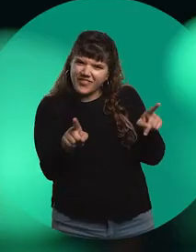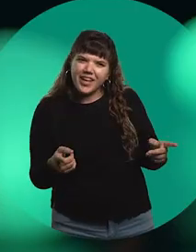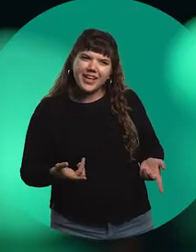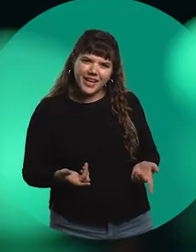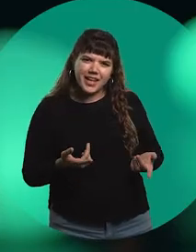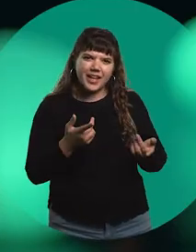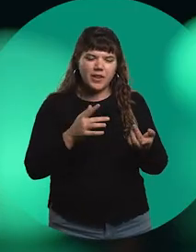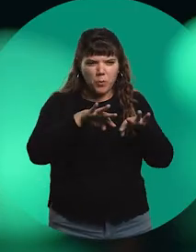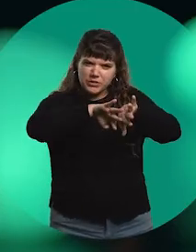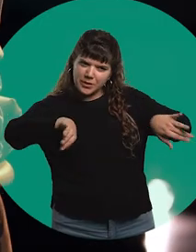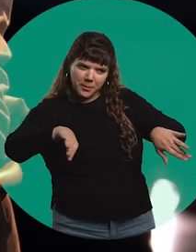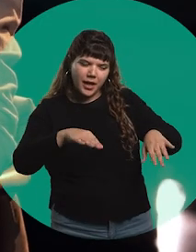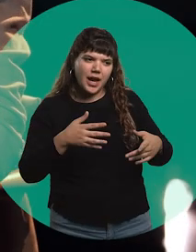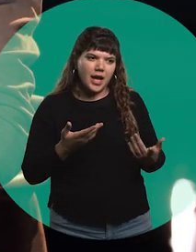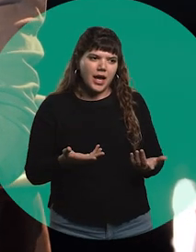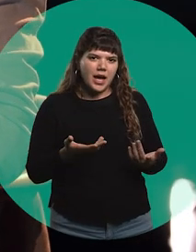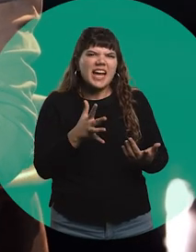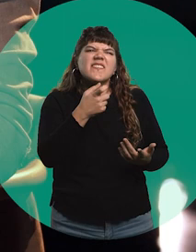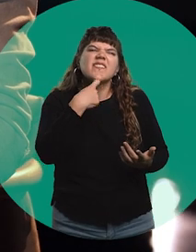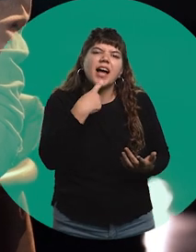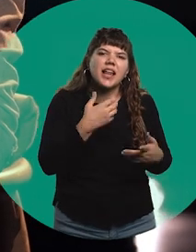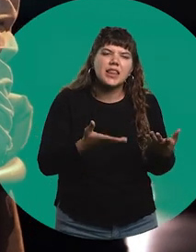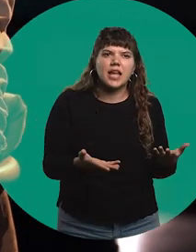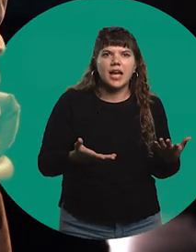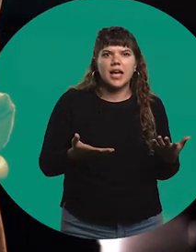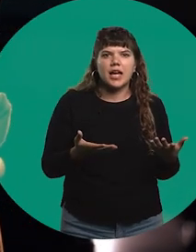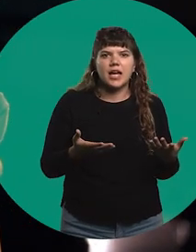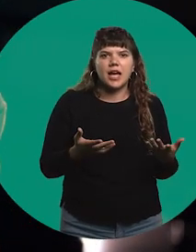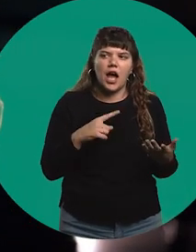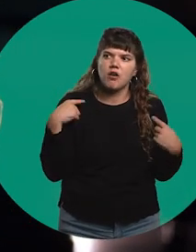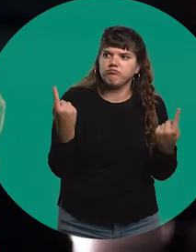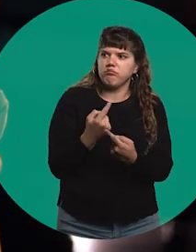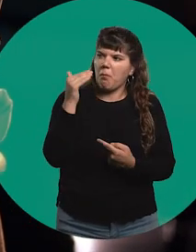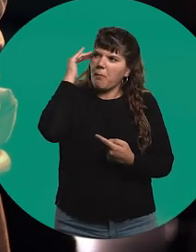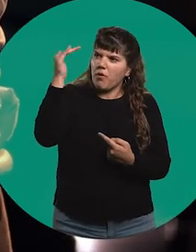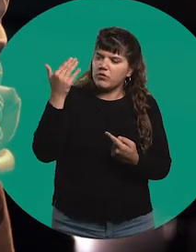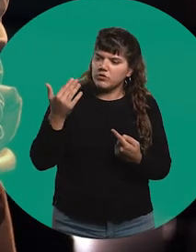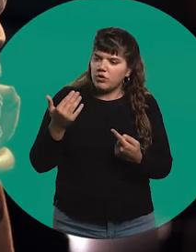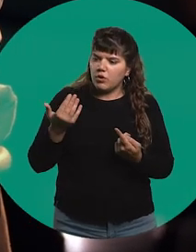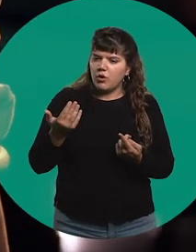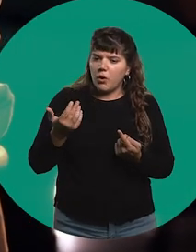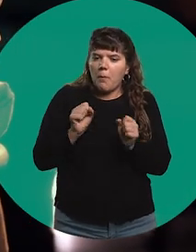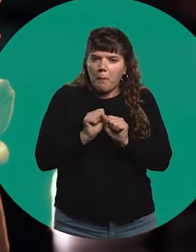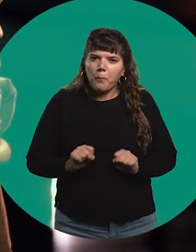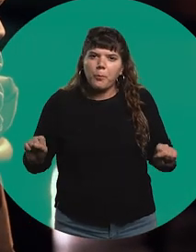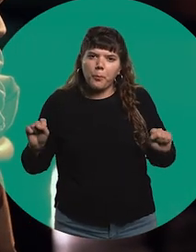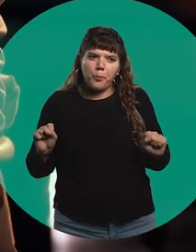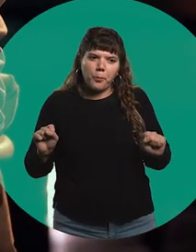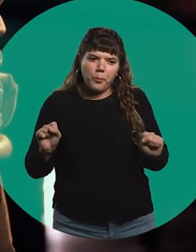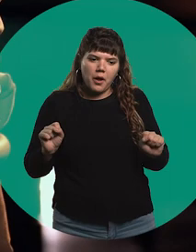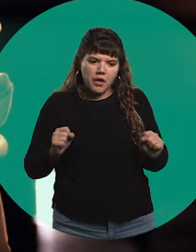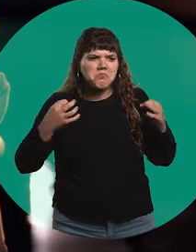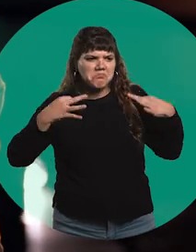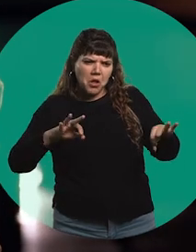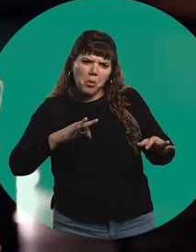distintos, ¿no?, o sea, como separados. ¿Qué nos falta también a los docentes para poder trabajar